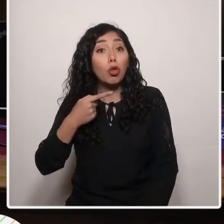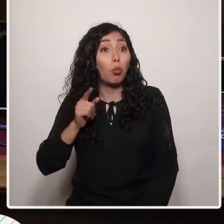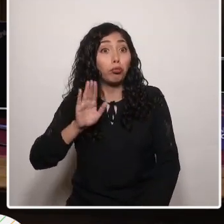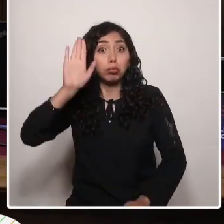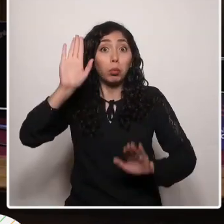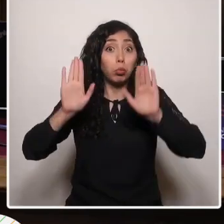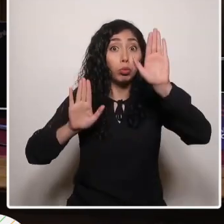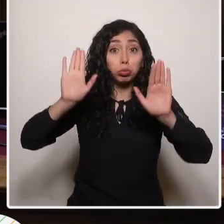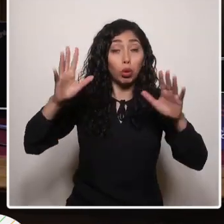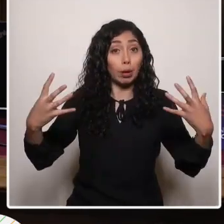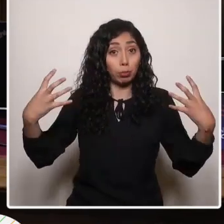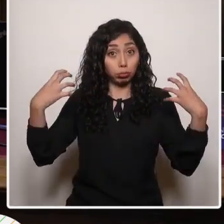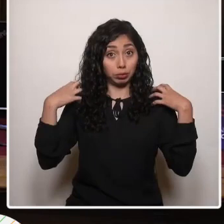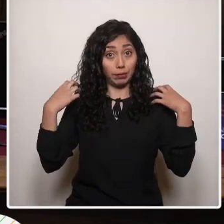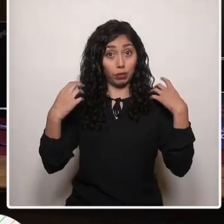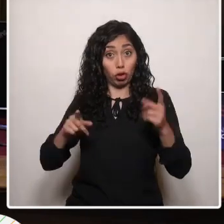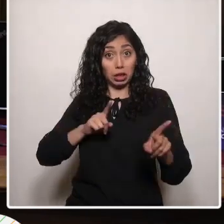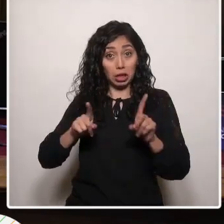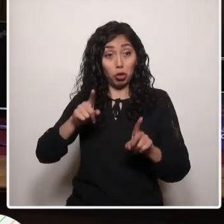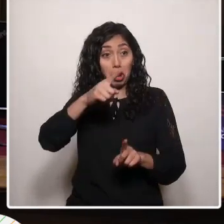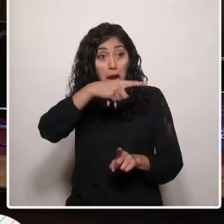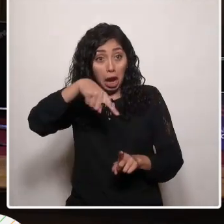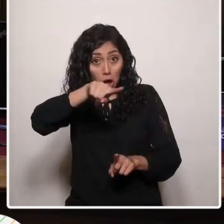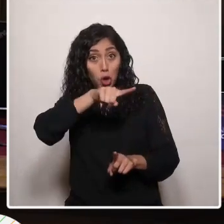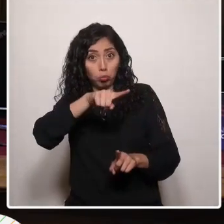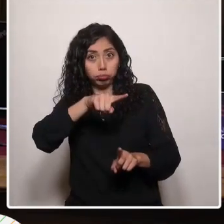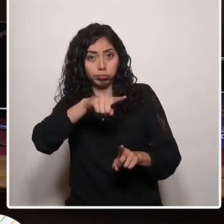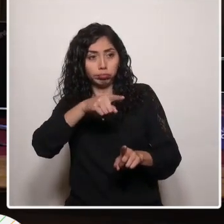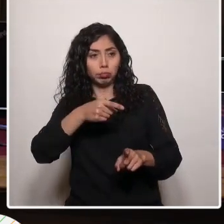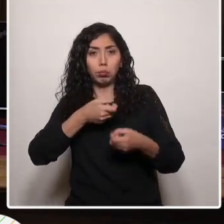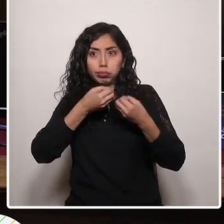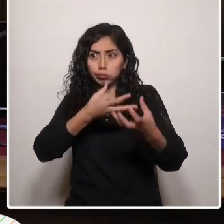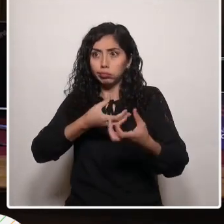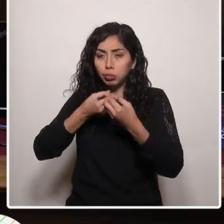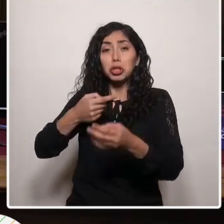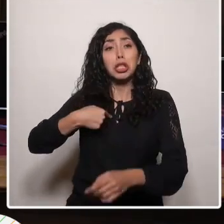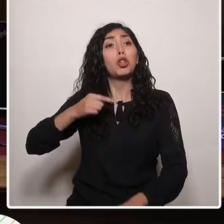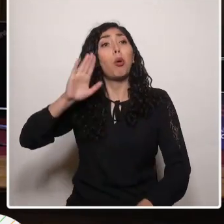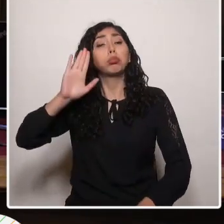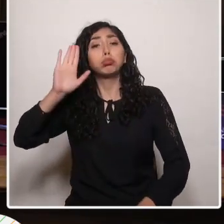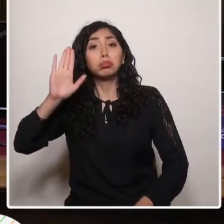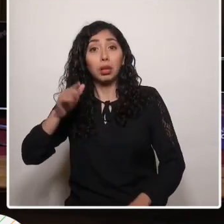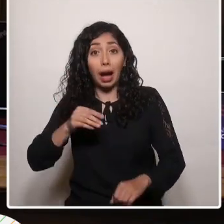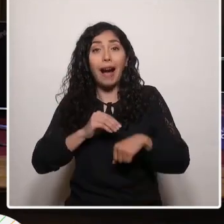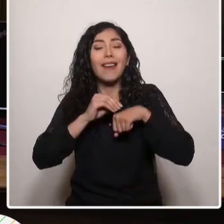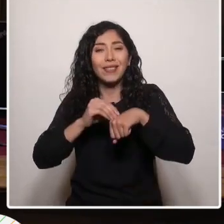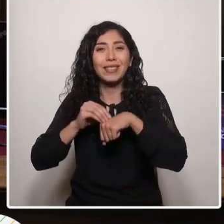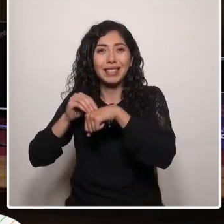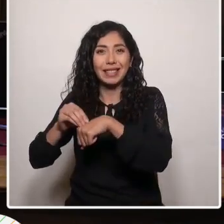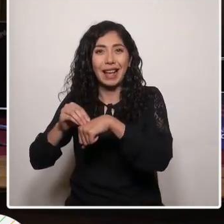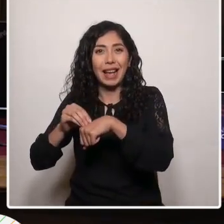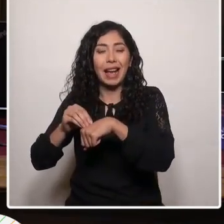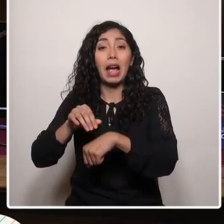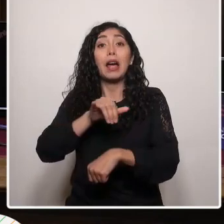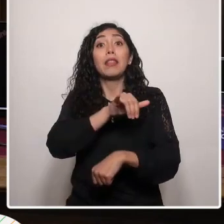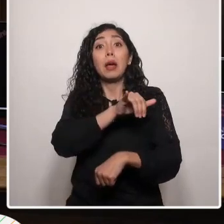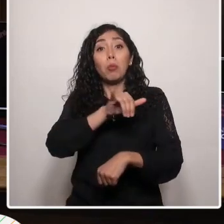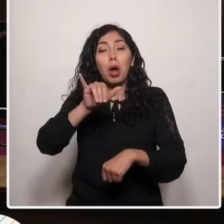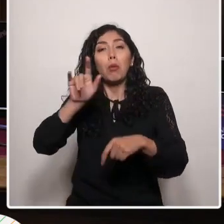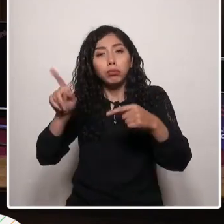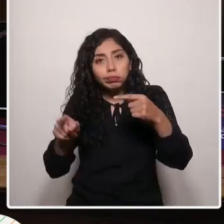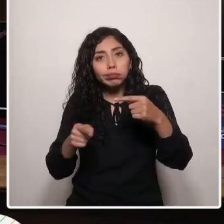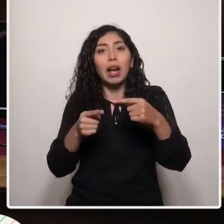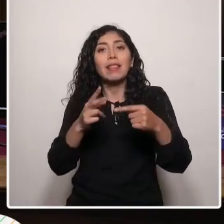coordinadores expresen entre ustedes esa intención y reanudar para que quienes